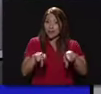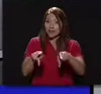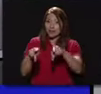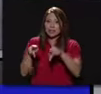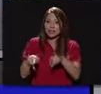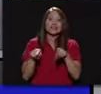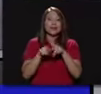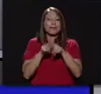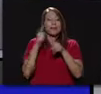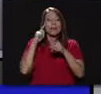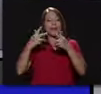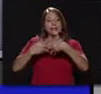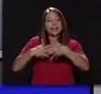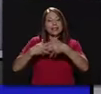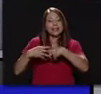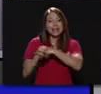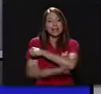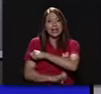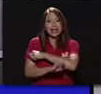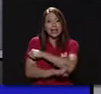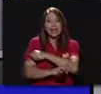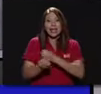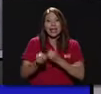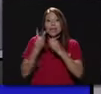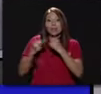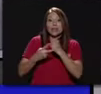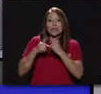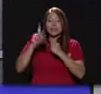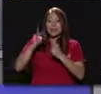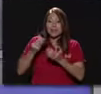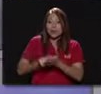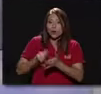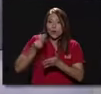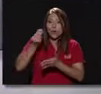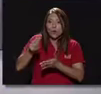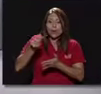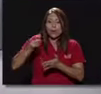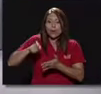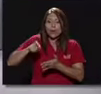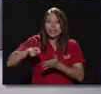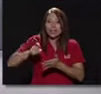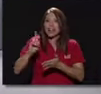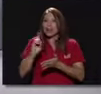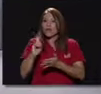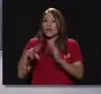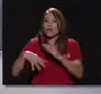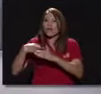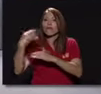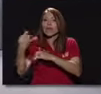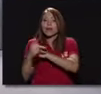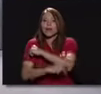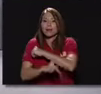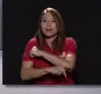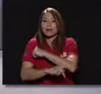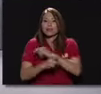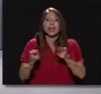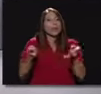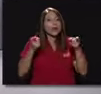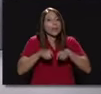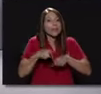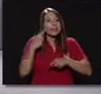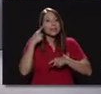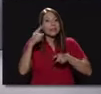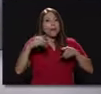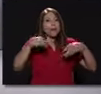las mismas empresas extranjeras que muchas veces tienen que comprar los insumos que necesitan para producir fuera del país. Lo que pasa es que para